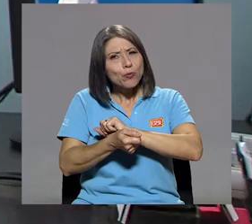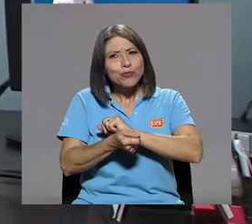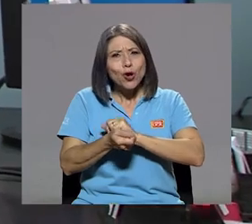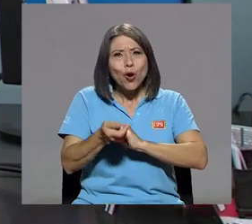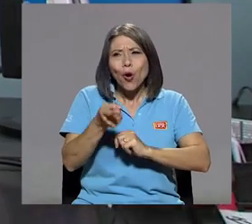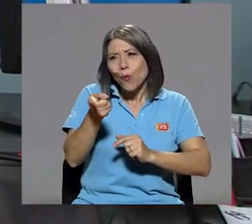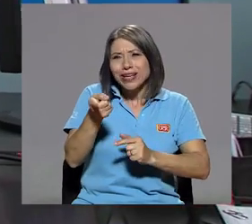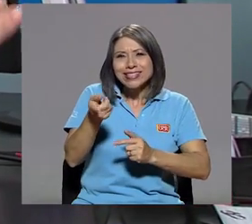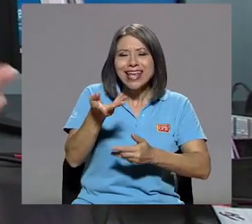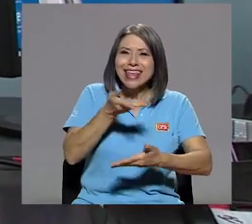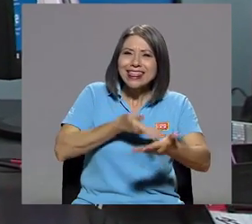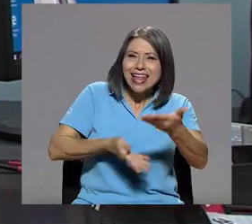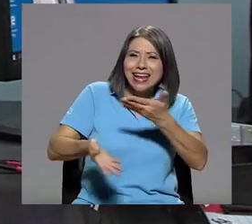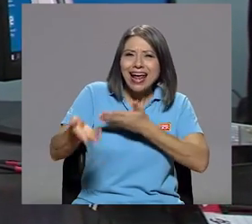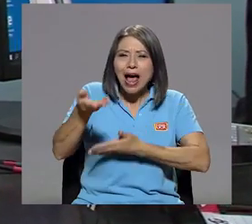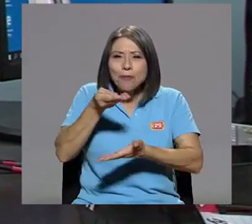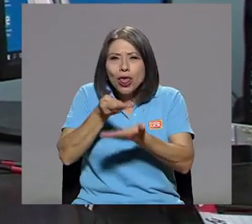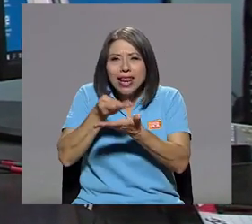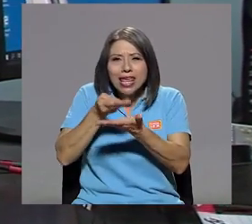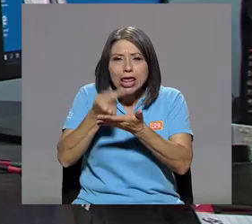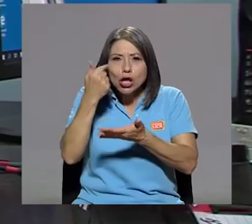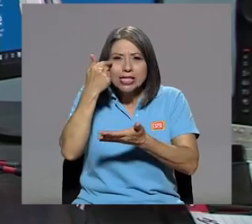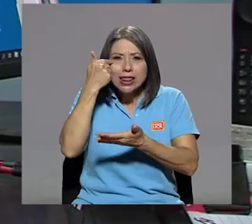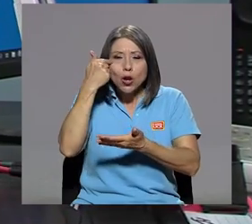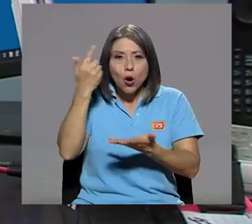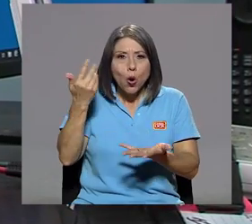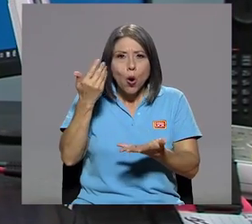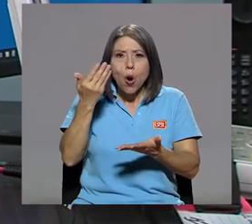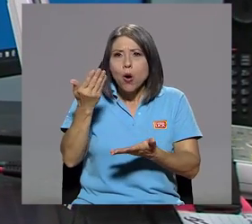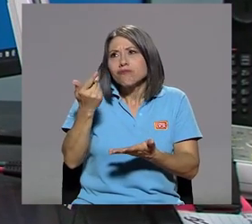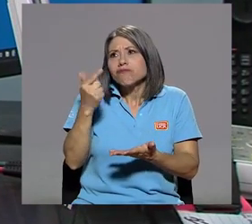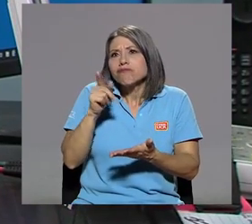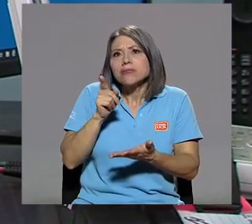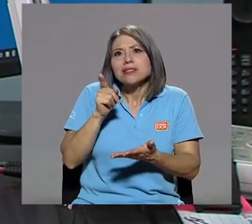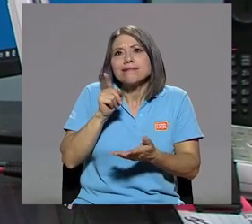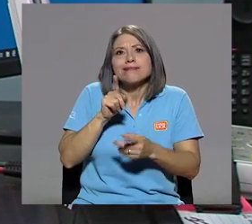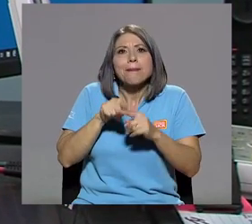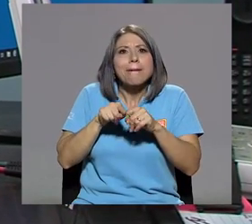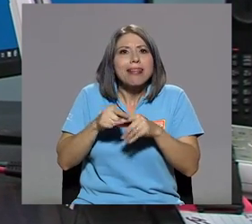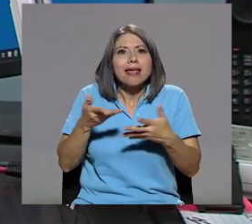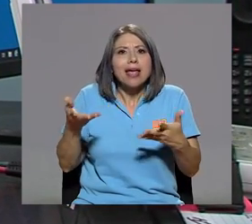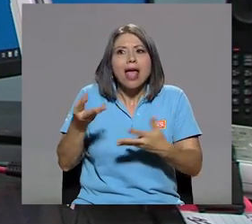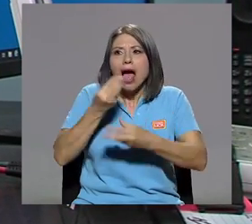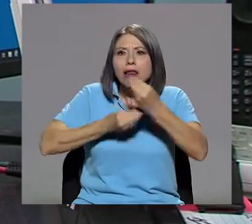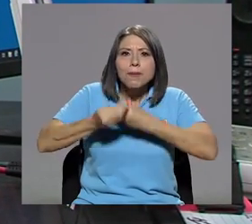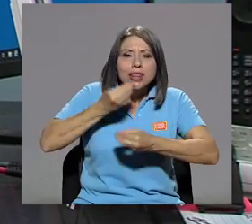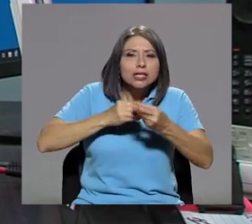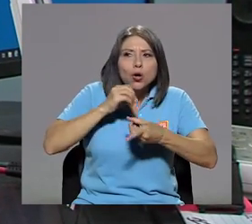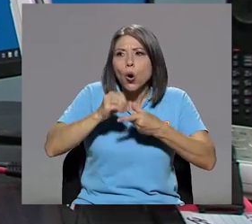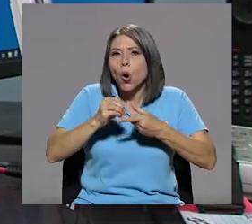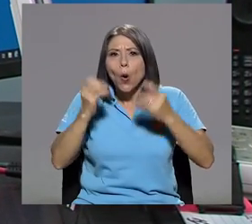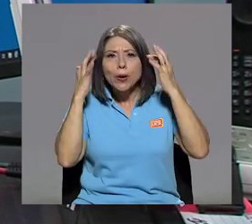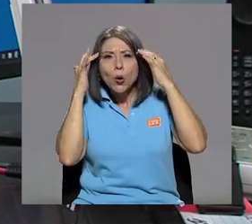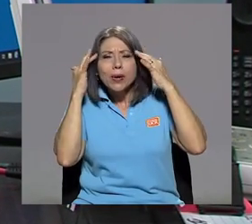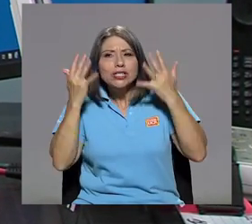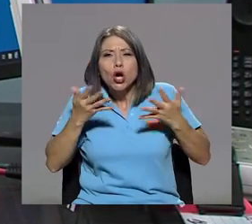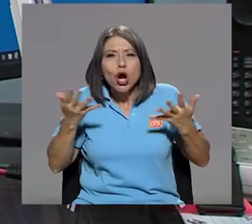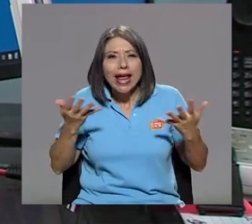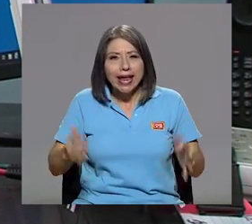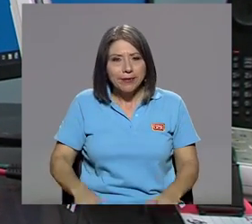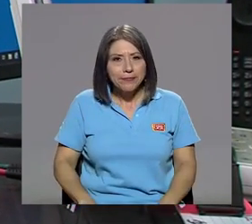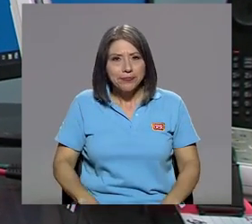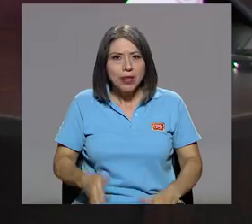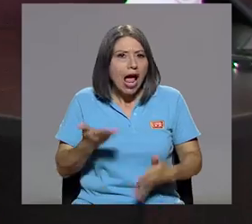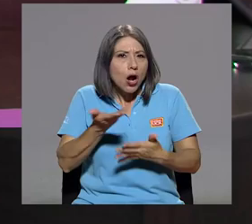ese, bueno, intercambio de líquidos, por decirlo así, ¿verdad?, dentro del ojo, ¿se debe a algún tipo de alimentación o a preocupación? Bueno,